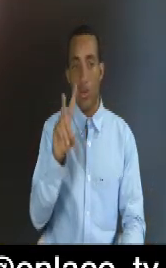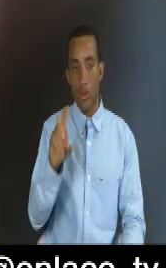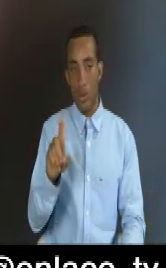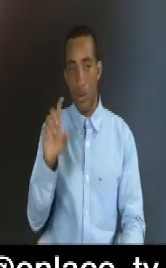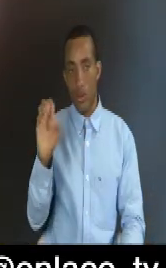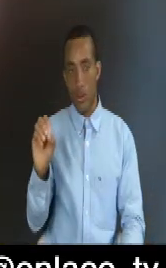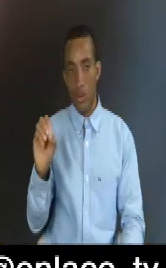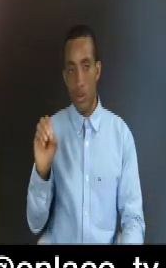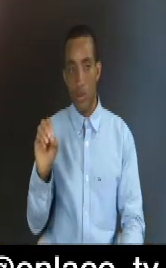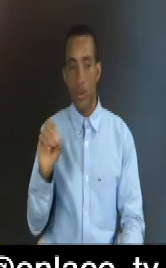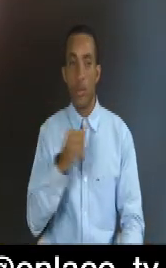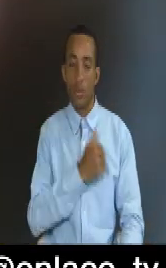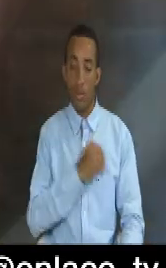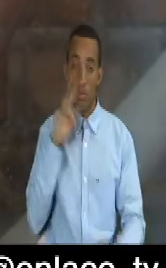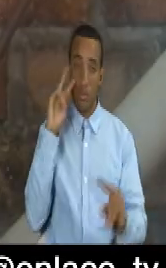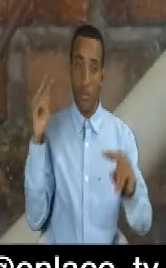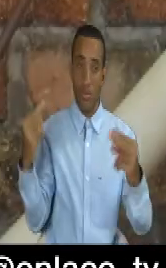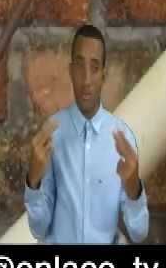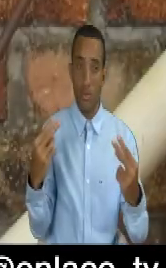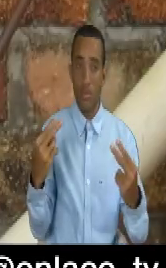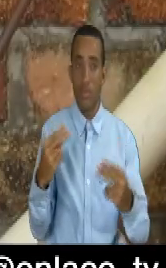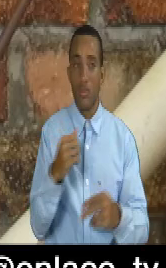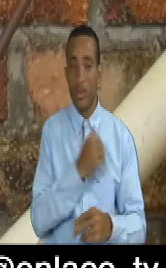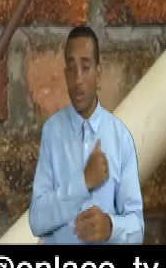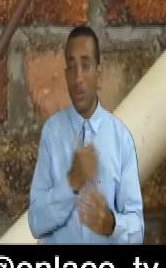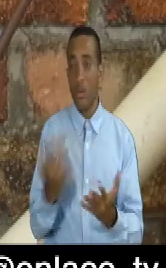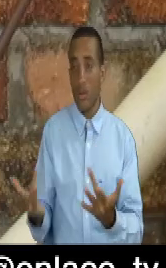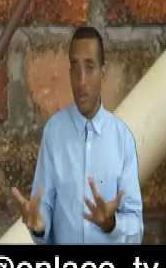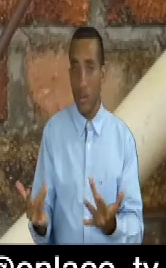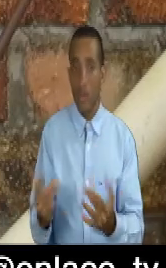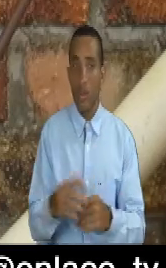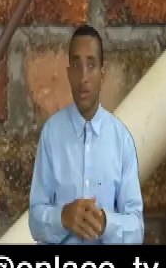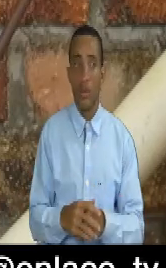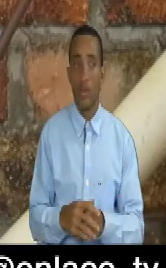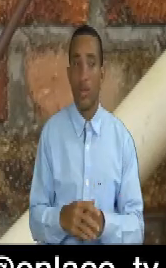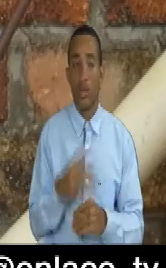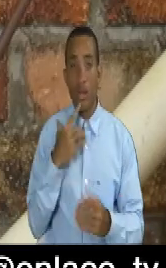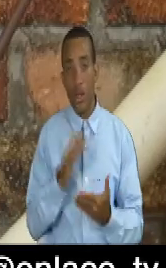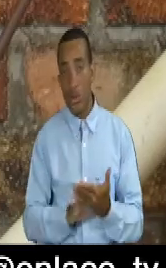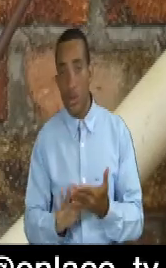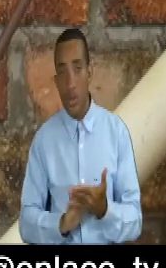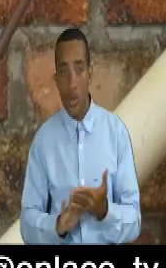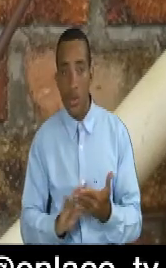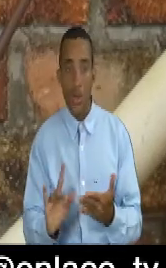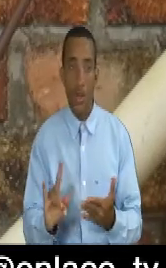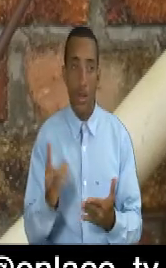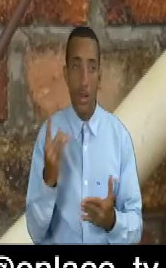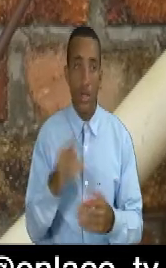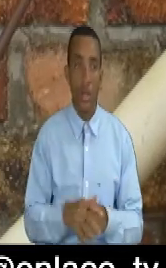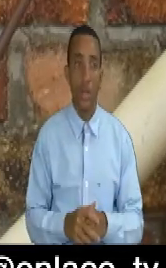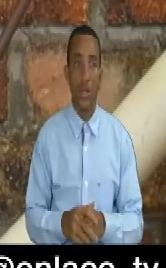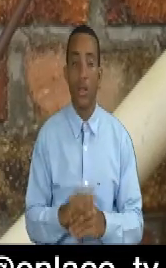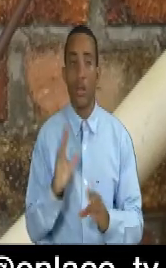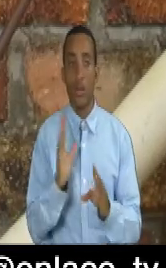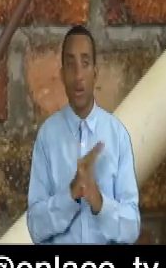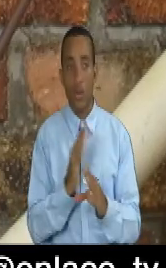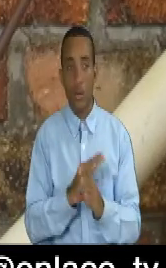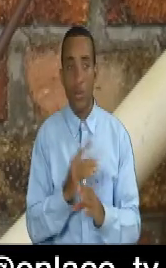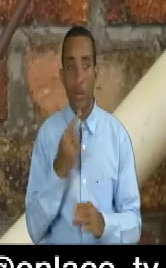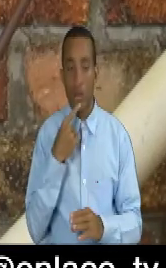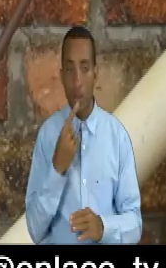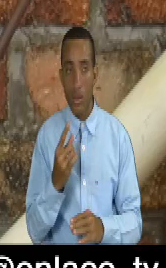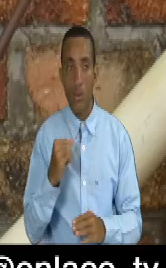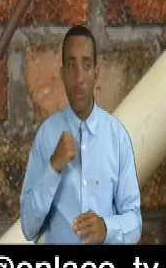602-0160. Bueno, si nos está viendo, niña, te estamos esperando. Esa no fue la solución de los problemas que dices tú